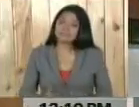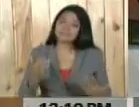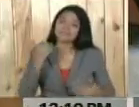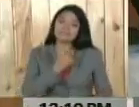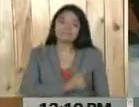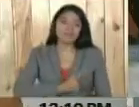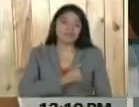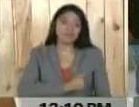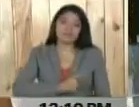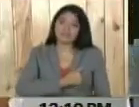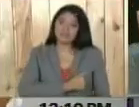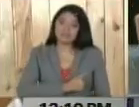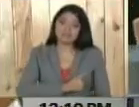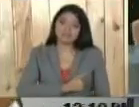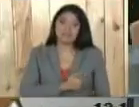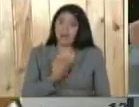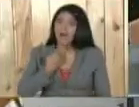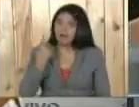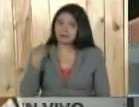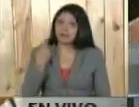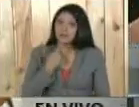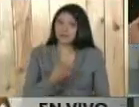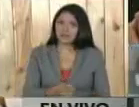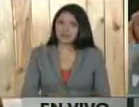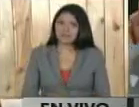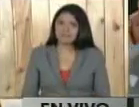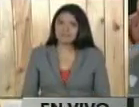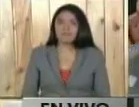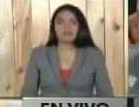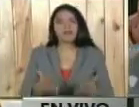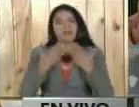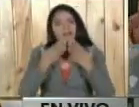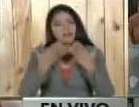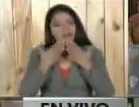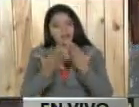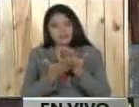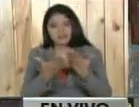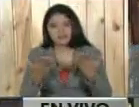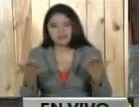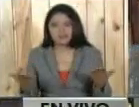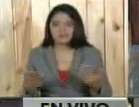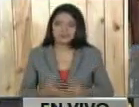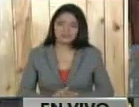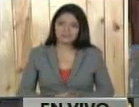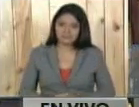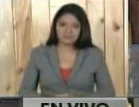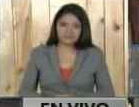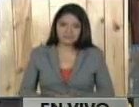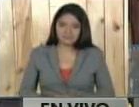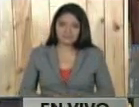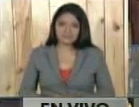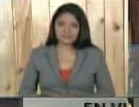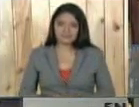Lamentable, como lo dije ayer. Así que agradezco la presencia